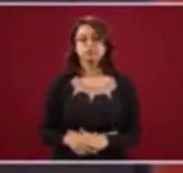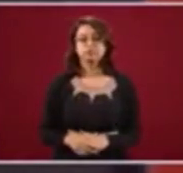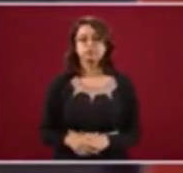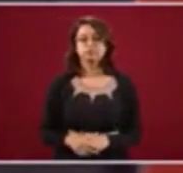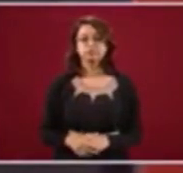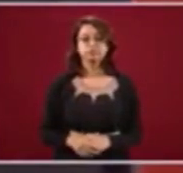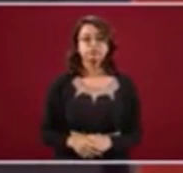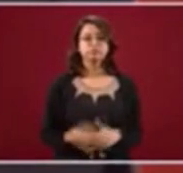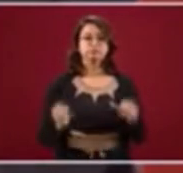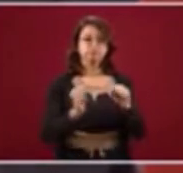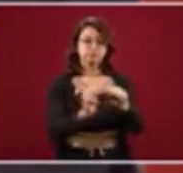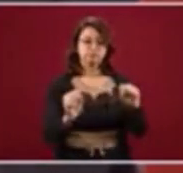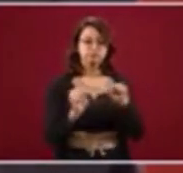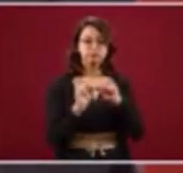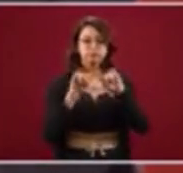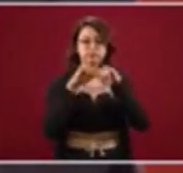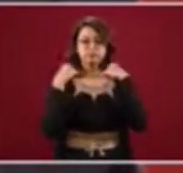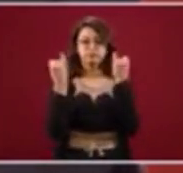Las salas de junta,